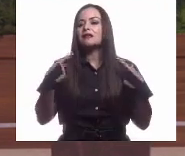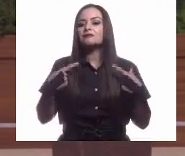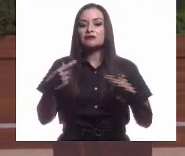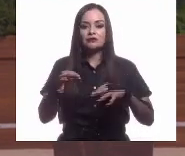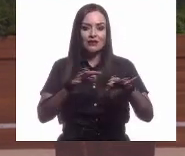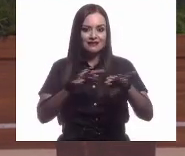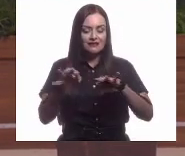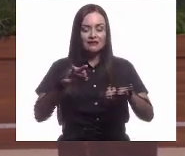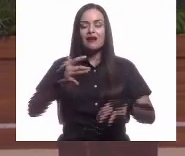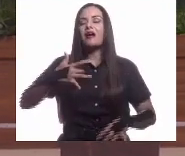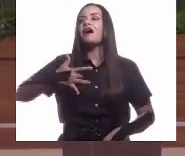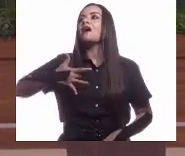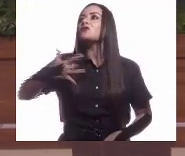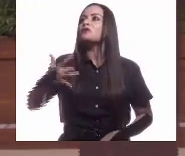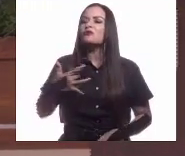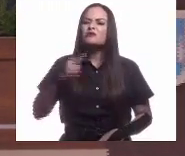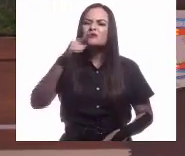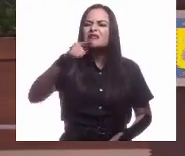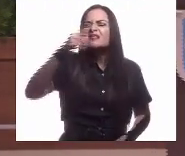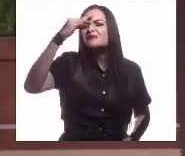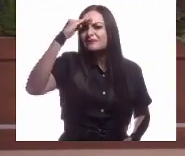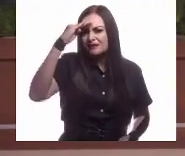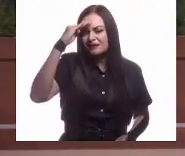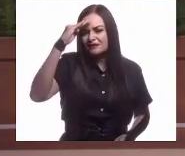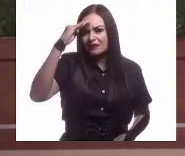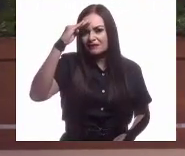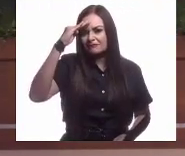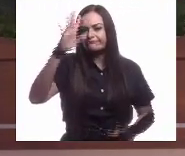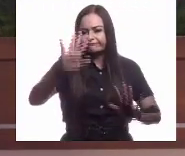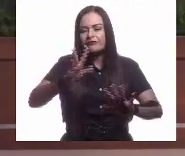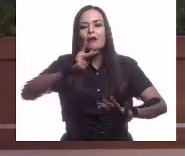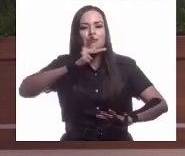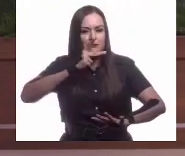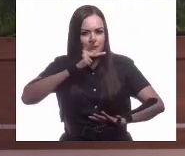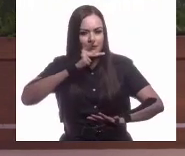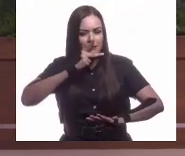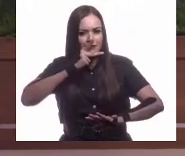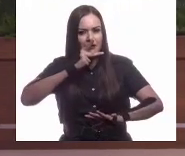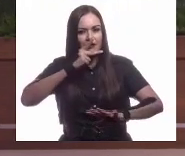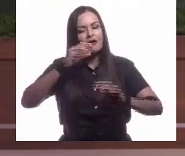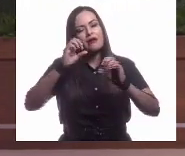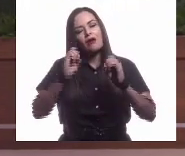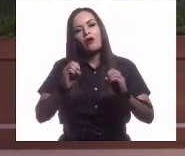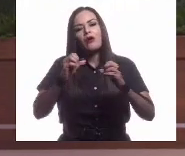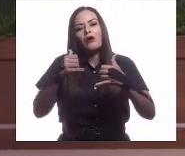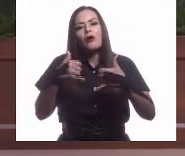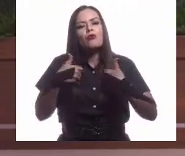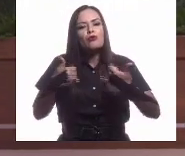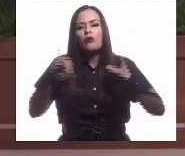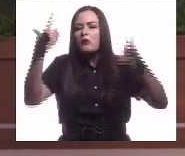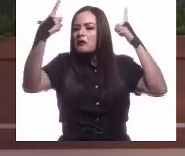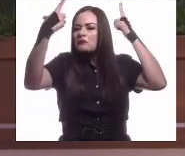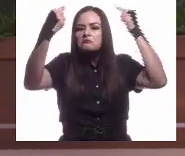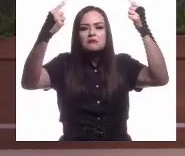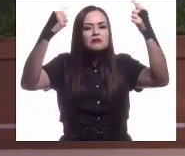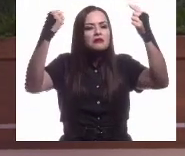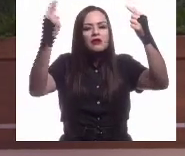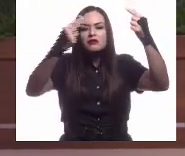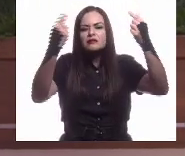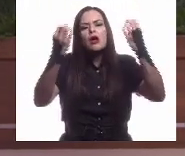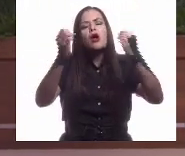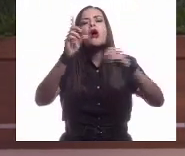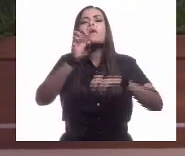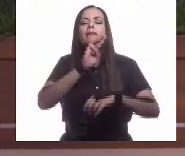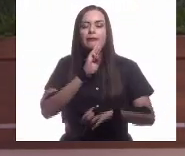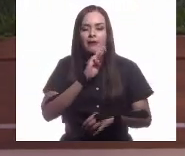personas. Imagínense ustedes a un padre de familia, a un joven recién egresado de la escuela o a una madre